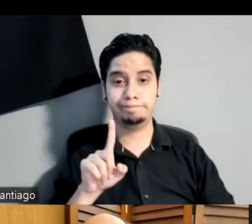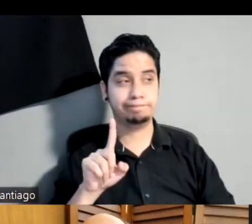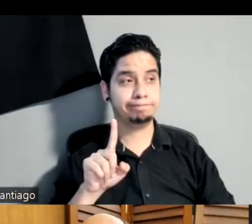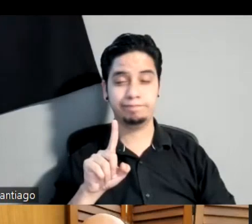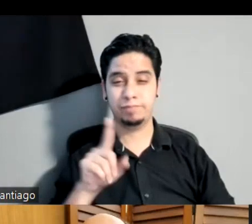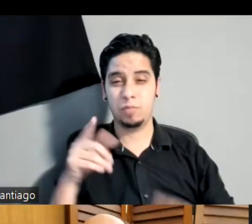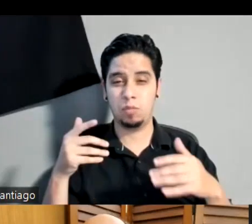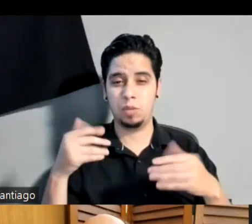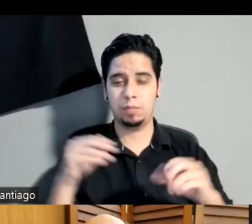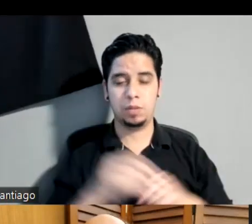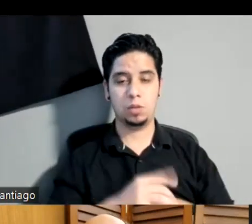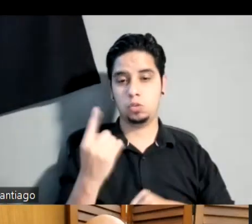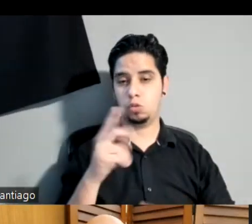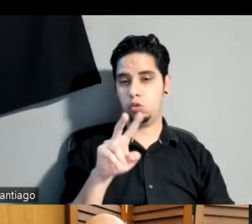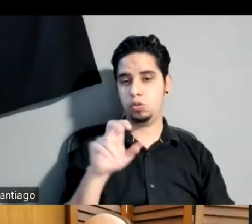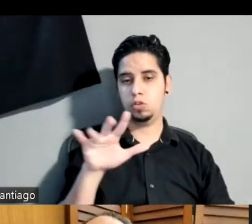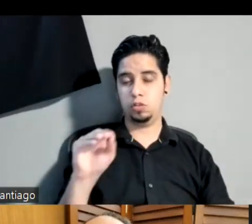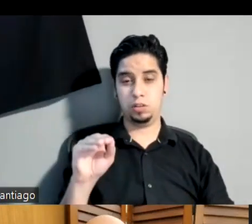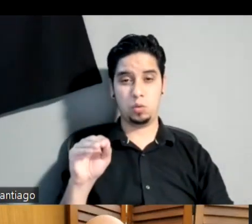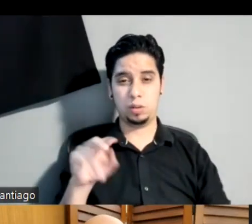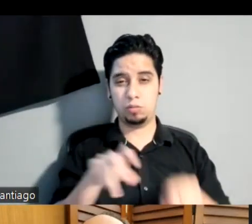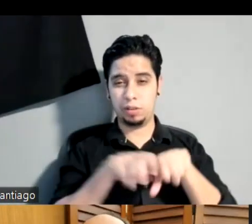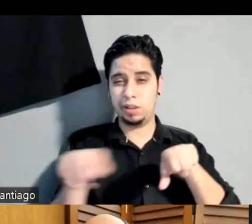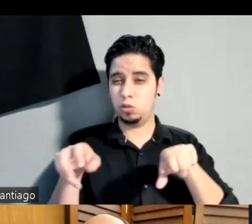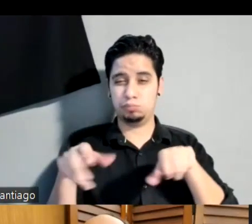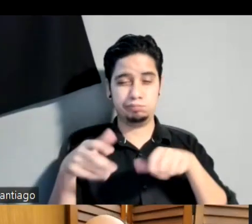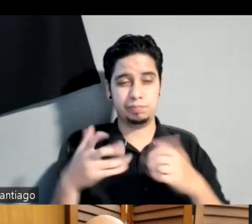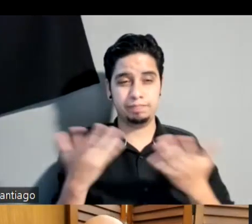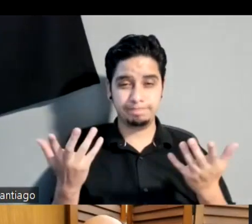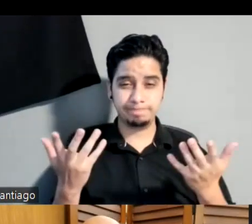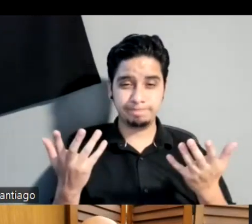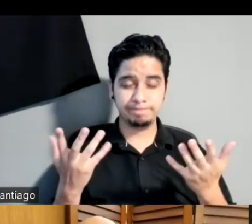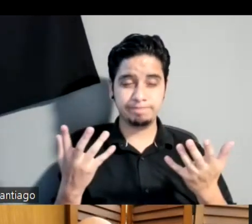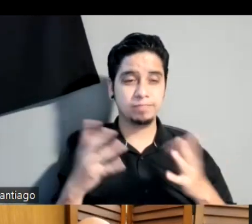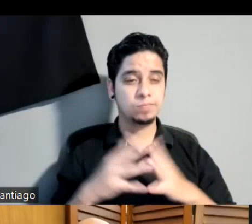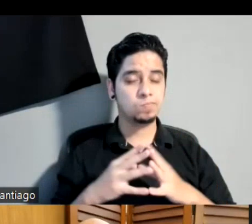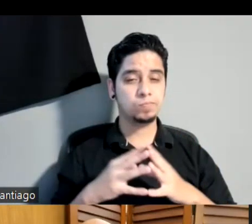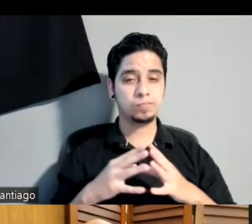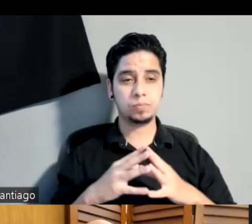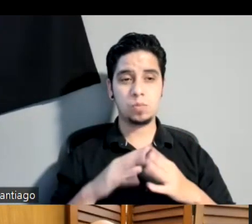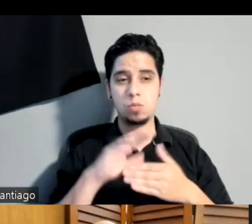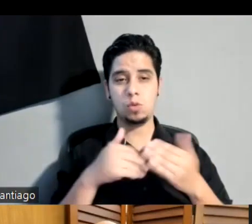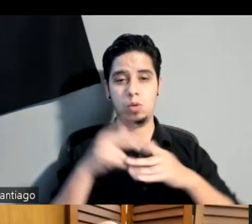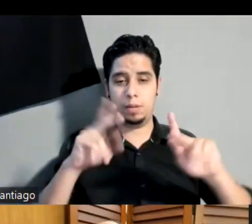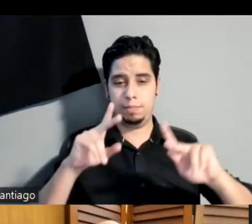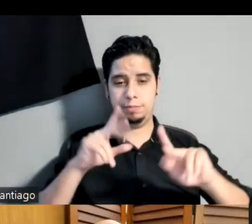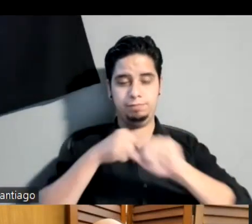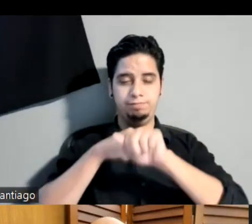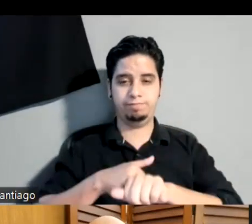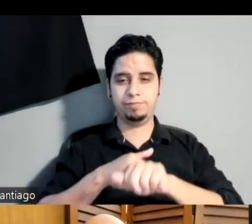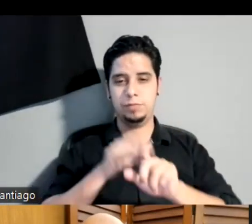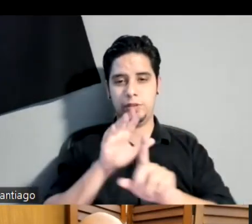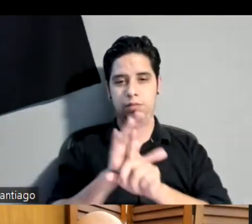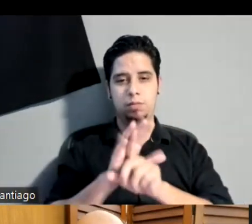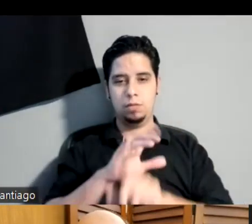solo 250 butacas. Por eso, entonces, todos los seguidores de Jorge Armando por